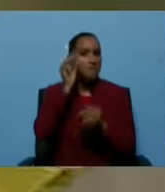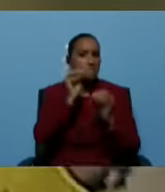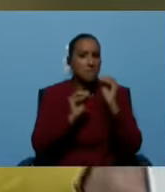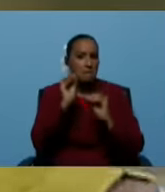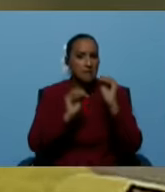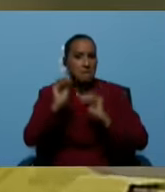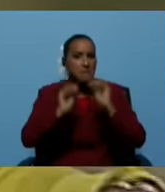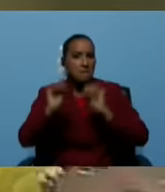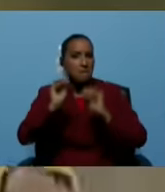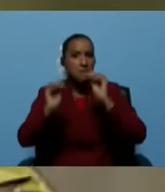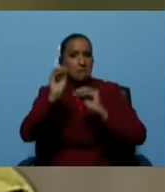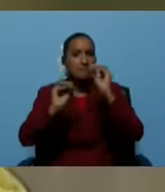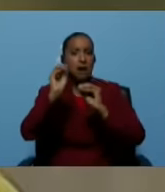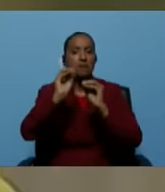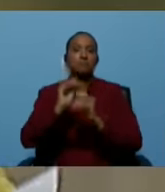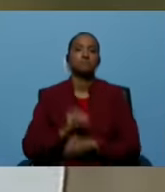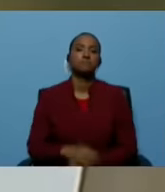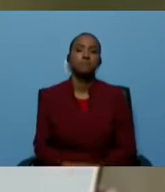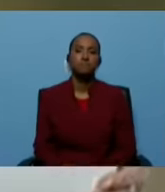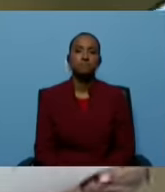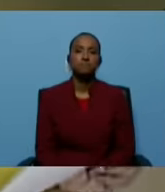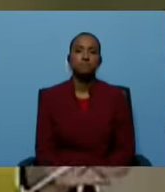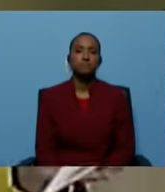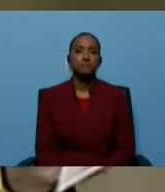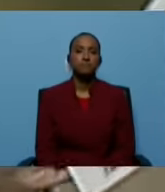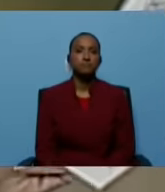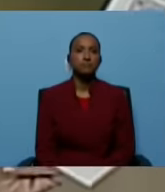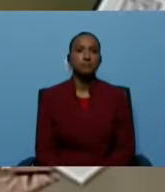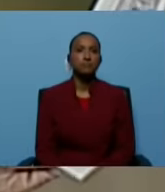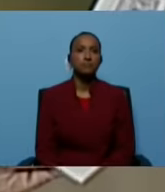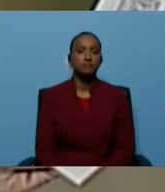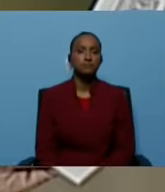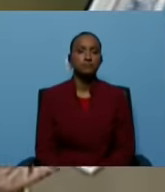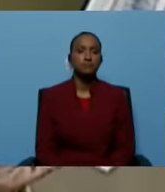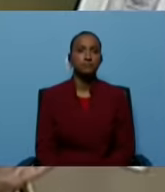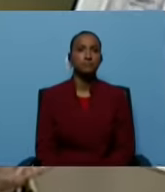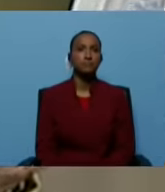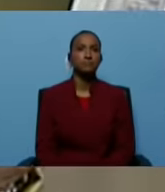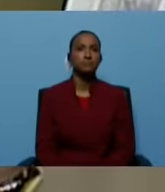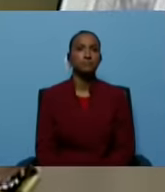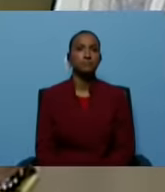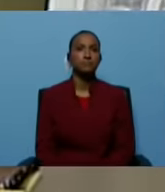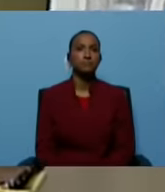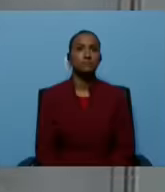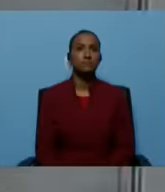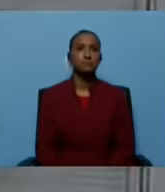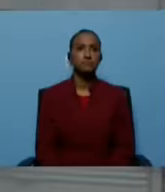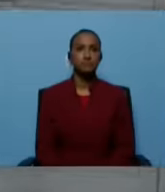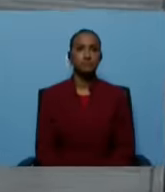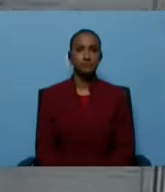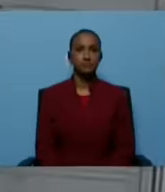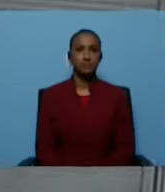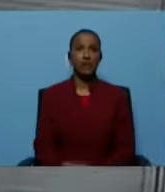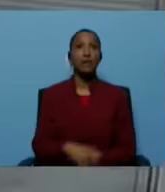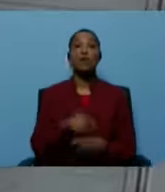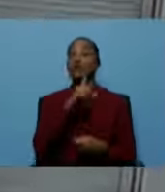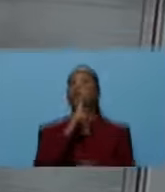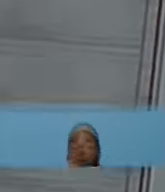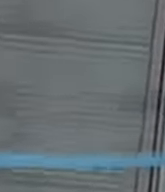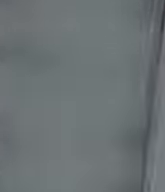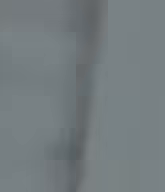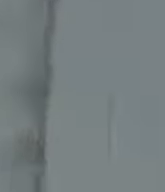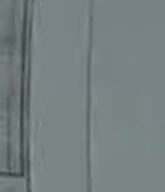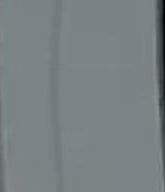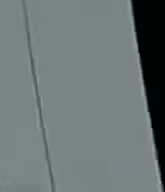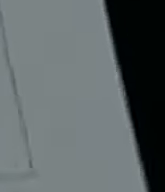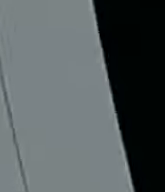las mutiladas. Actas sin datos de miembros de mesa,